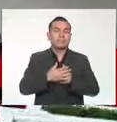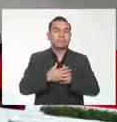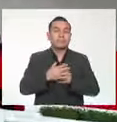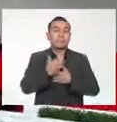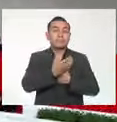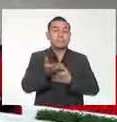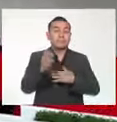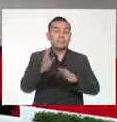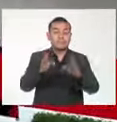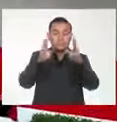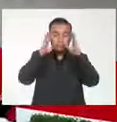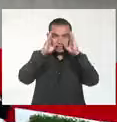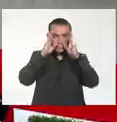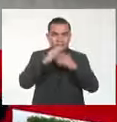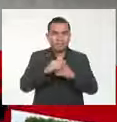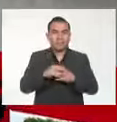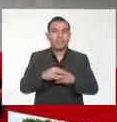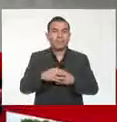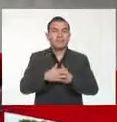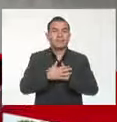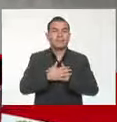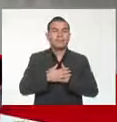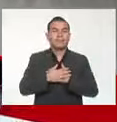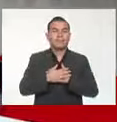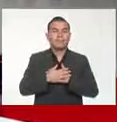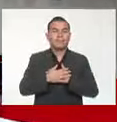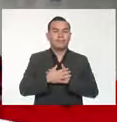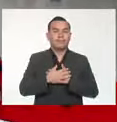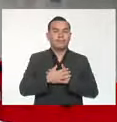¡Unidad de atención! ¡Perry!